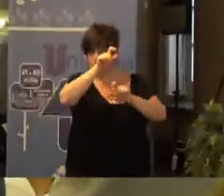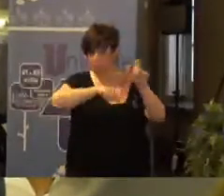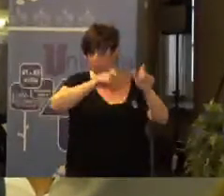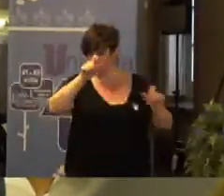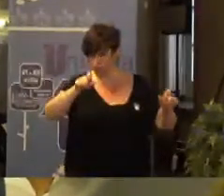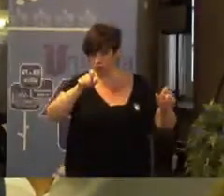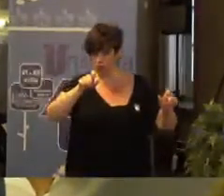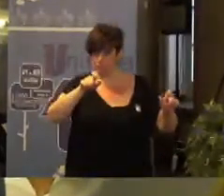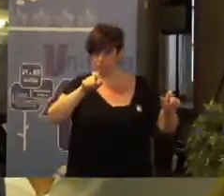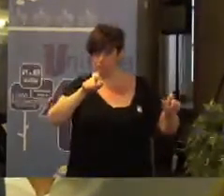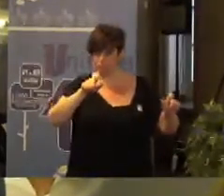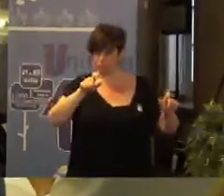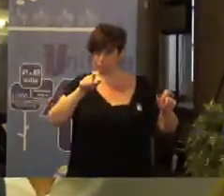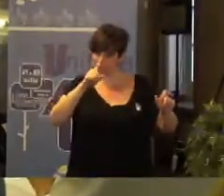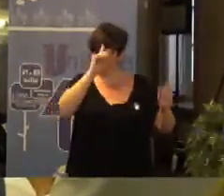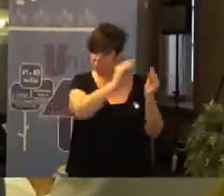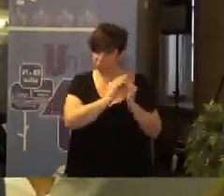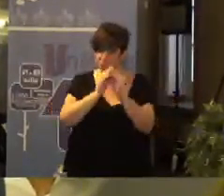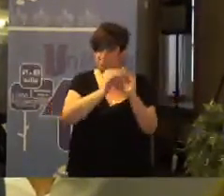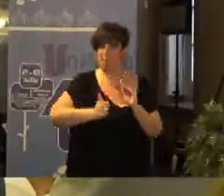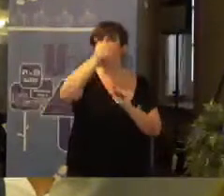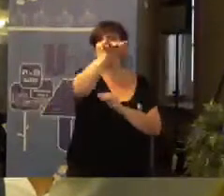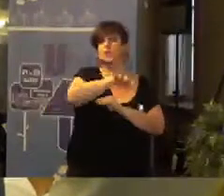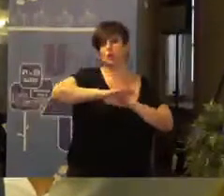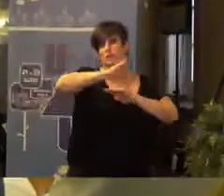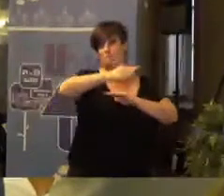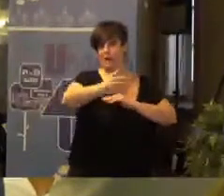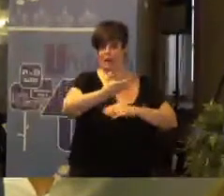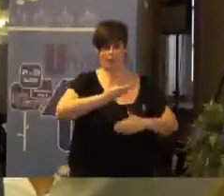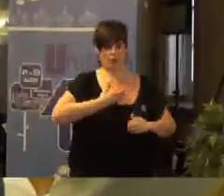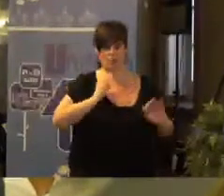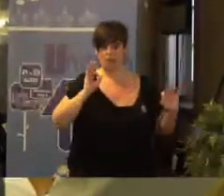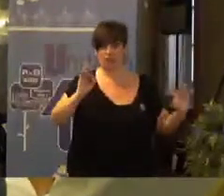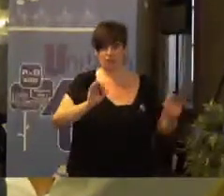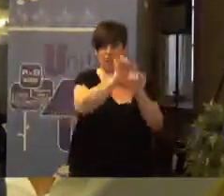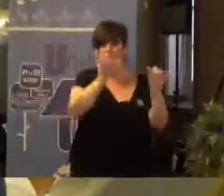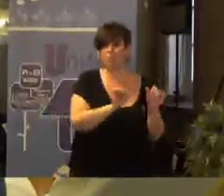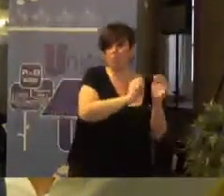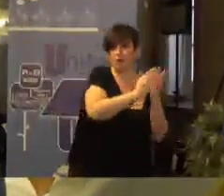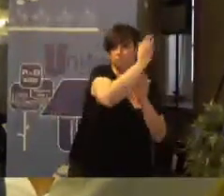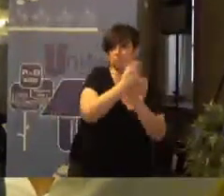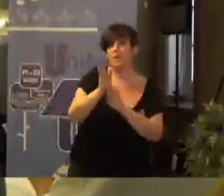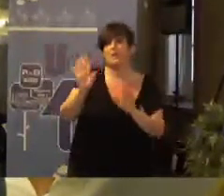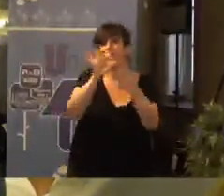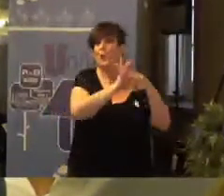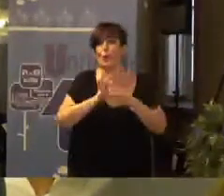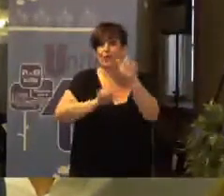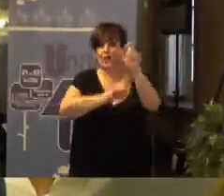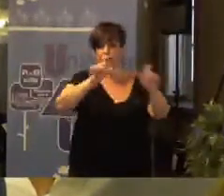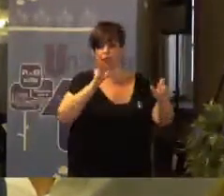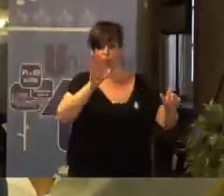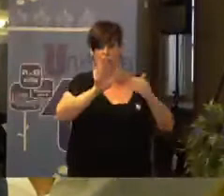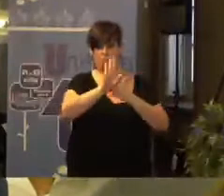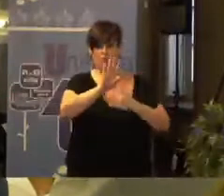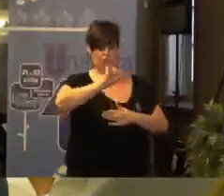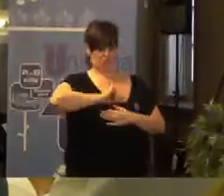popular sigue sendo nas mareas municipais? Porque na maioría delas foi así, con fórmulas distintas, pero a unidade popular son os veciños que se sinten identificados e